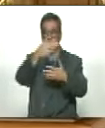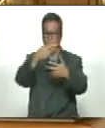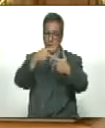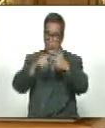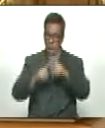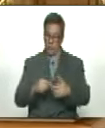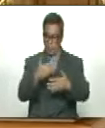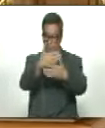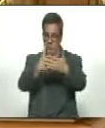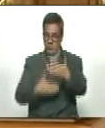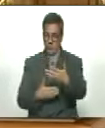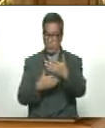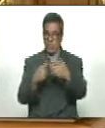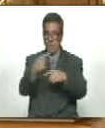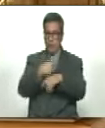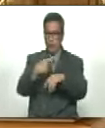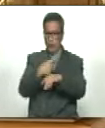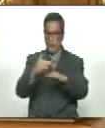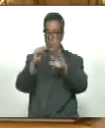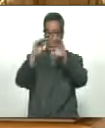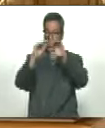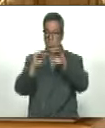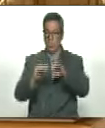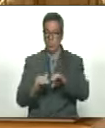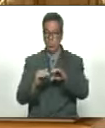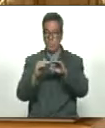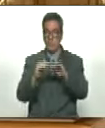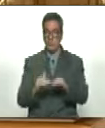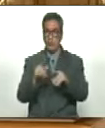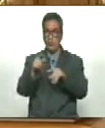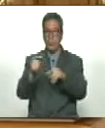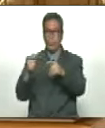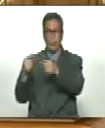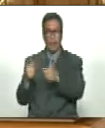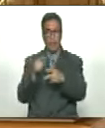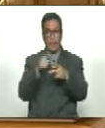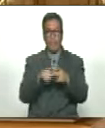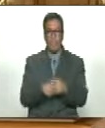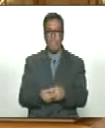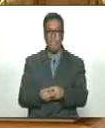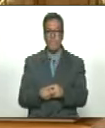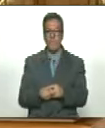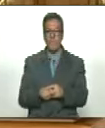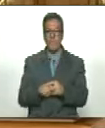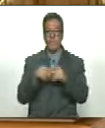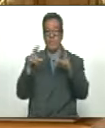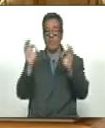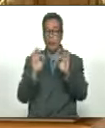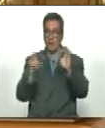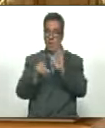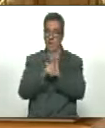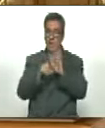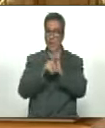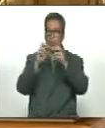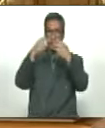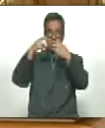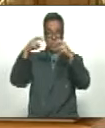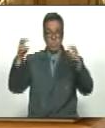está buscando reducir los efectos de las medidas económicas ilegales en el tema